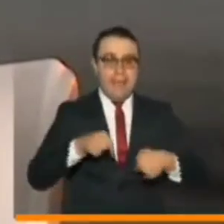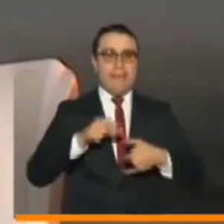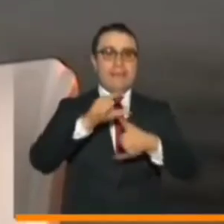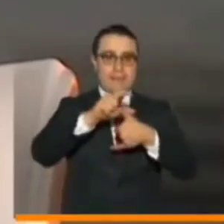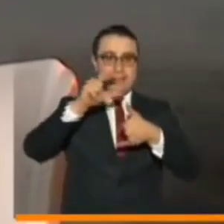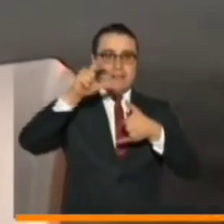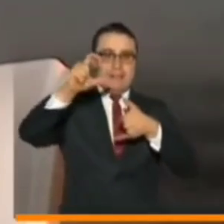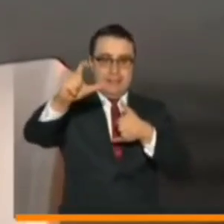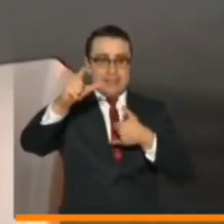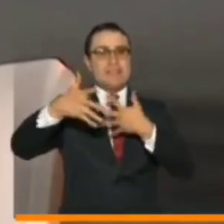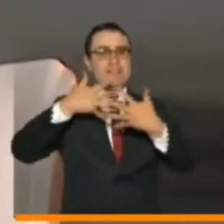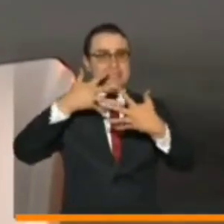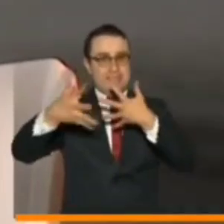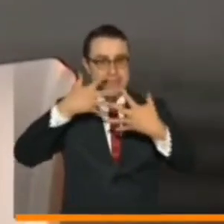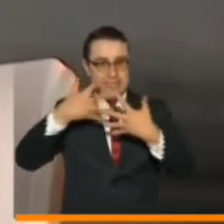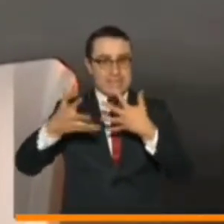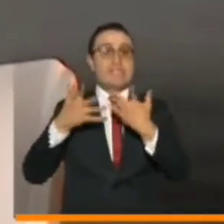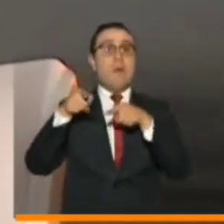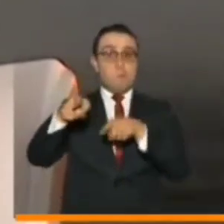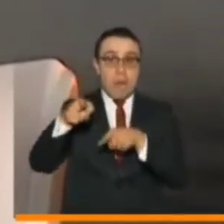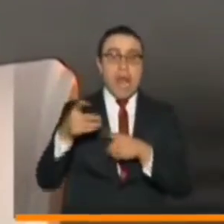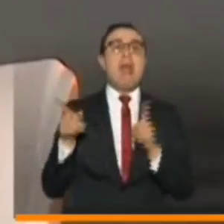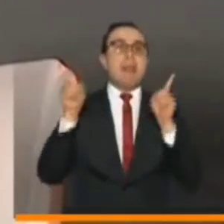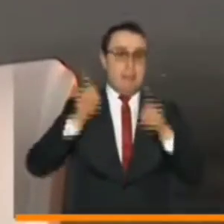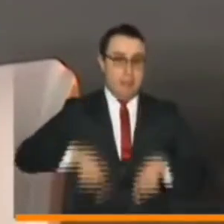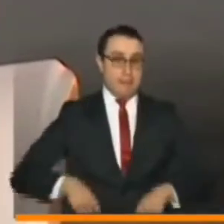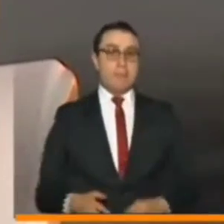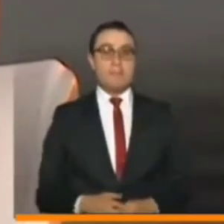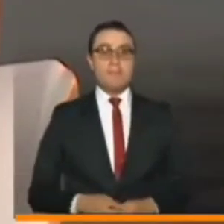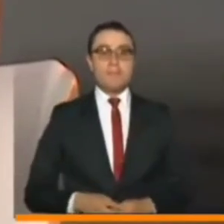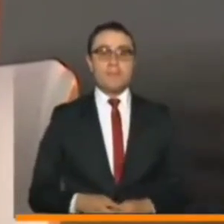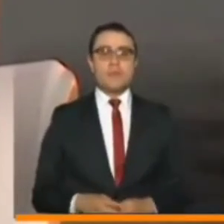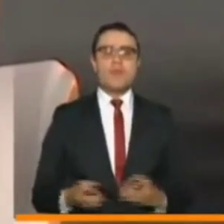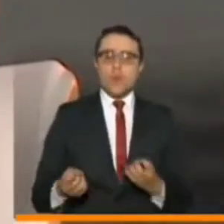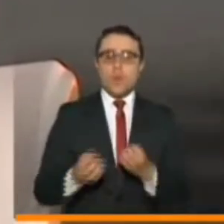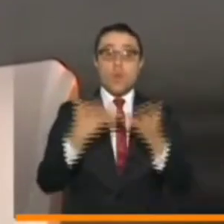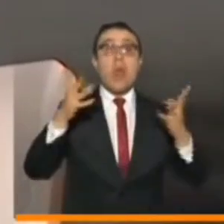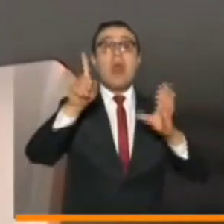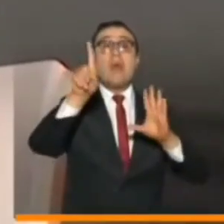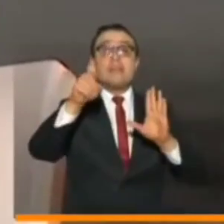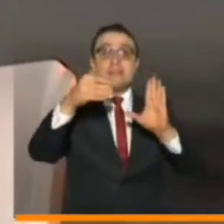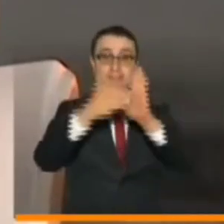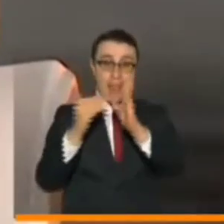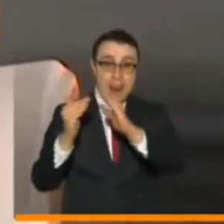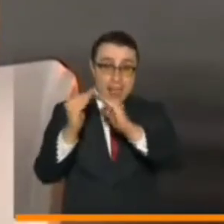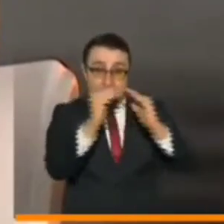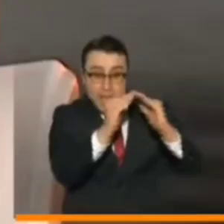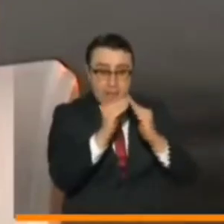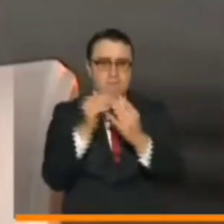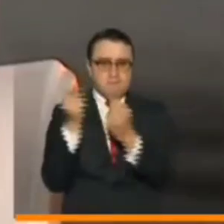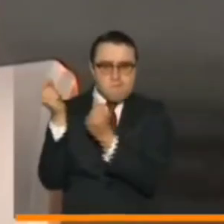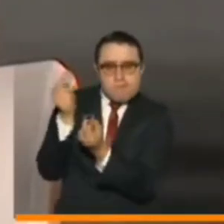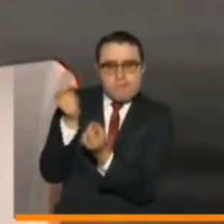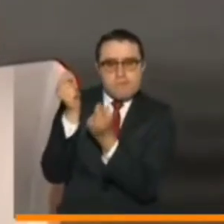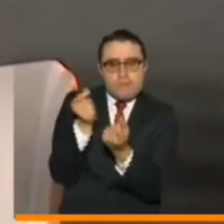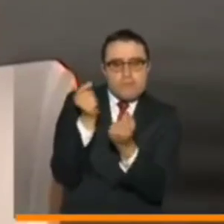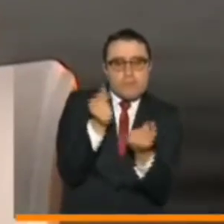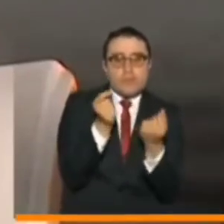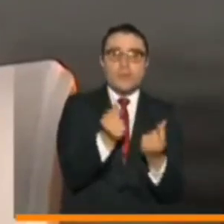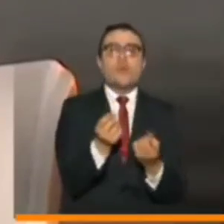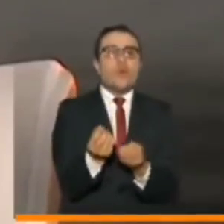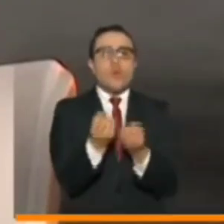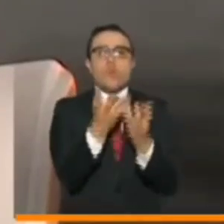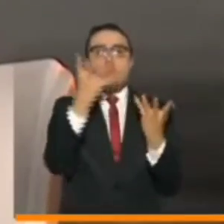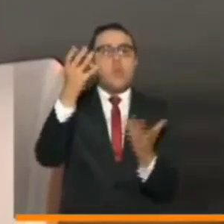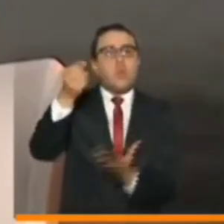el archipiélago de San Andrés, Providencia y Santa Catalina. Llegamos a más de 6.000 hogares con una inversión de más de 11.000 millones